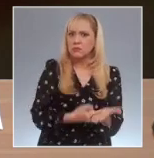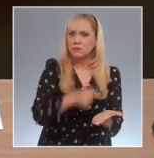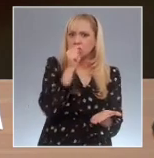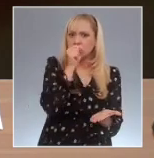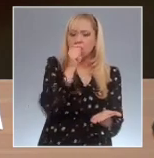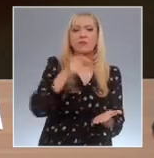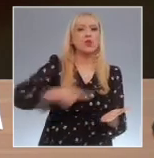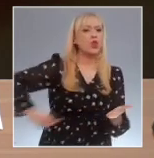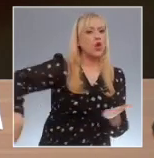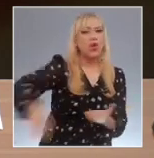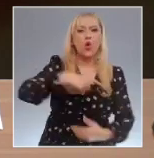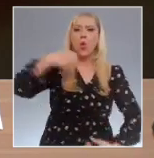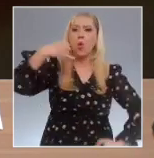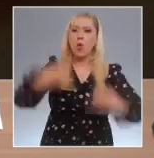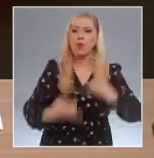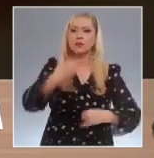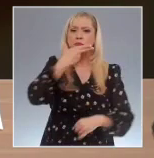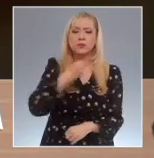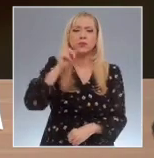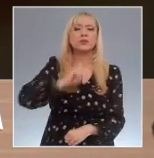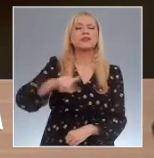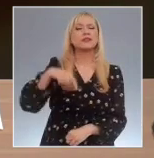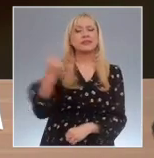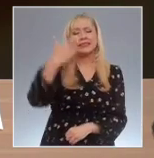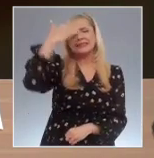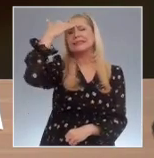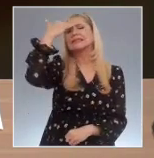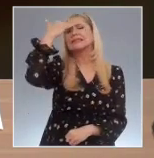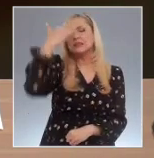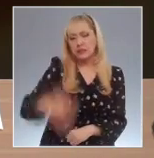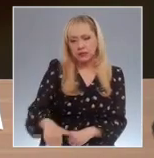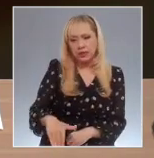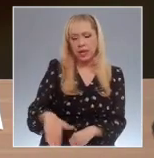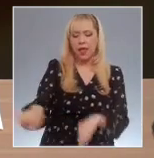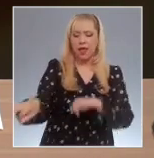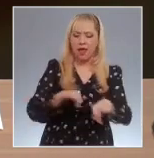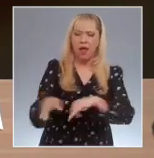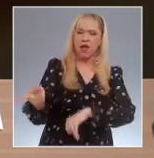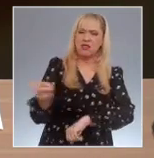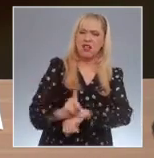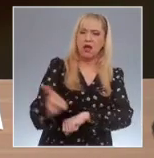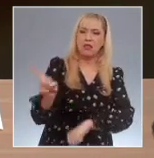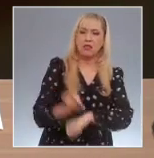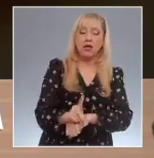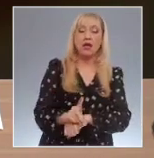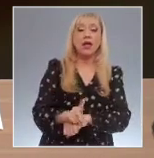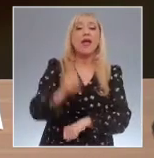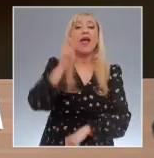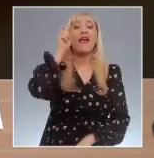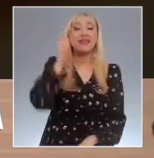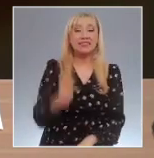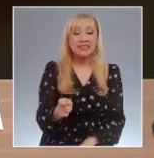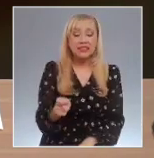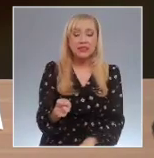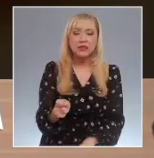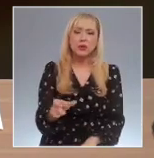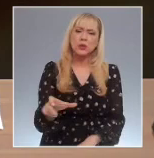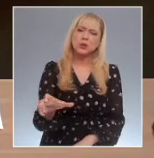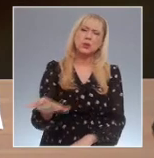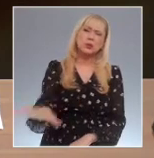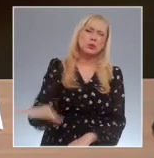juzgadores sabemos que nuestro actuar está expuesto al más